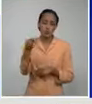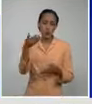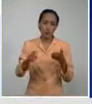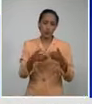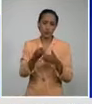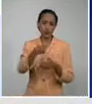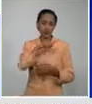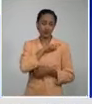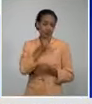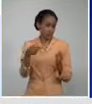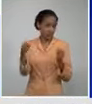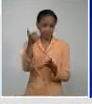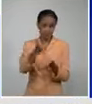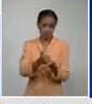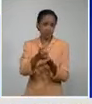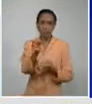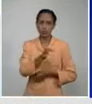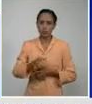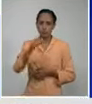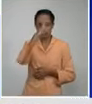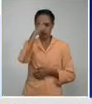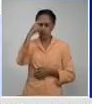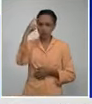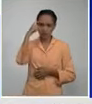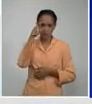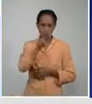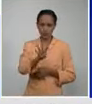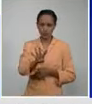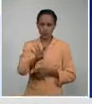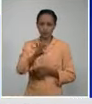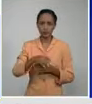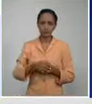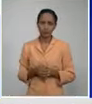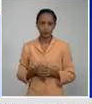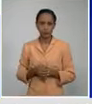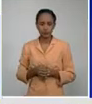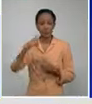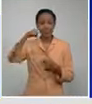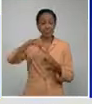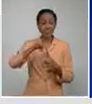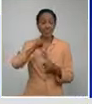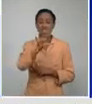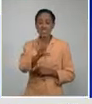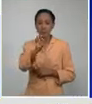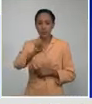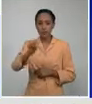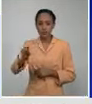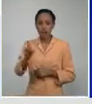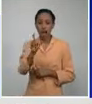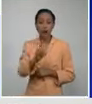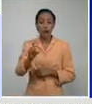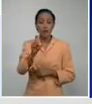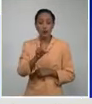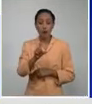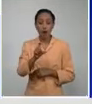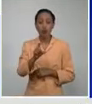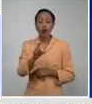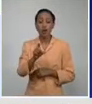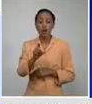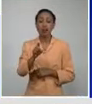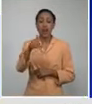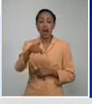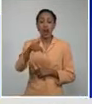en el municipio cabecera, Santi Espíritu con 24, Trinidad con 5, Cabaiguán, Jatibonisco